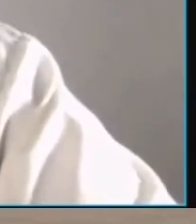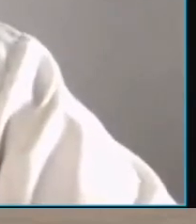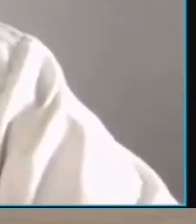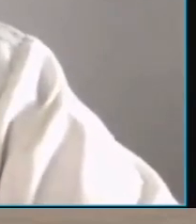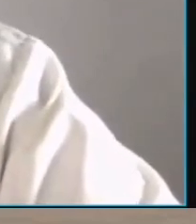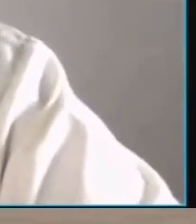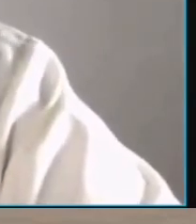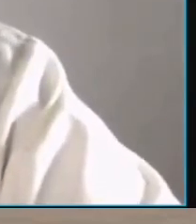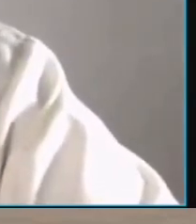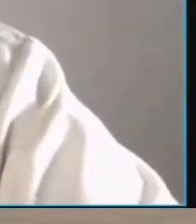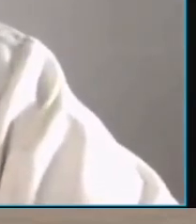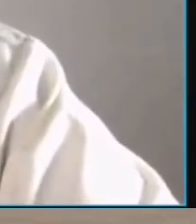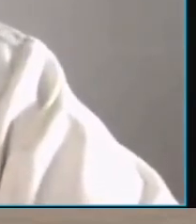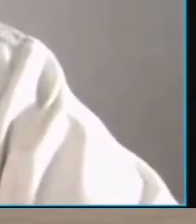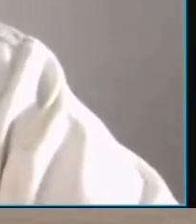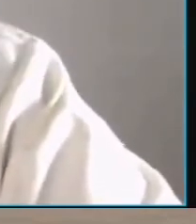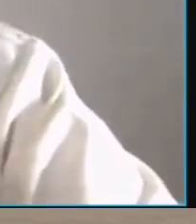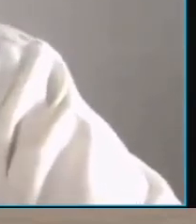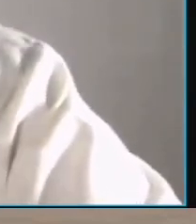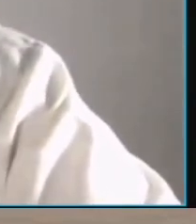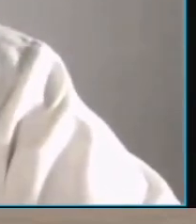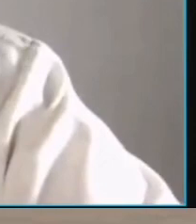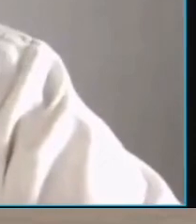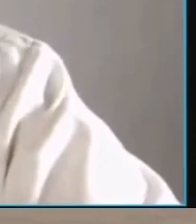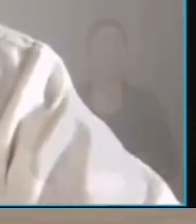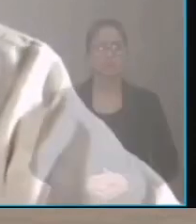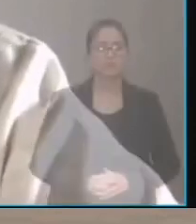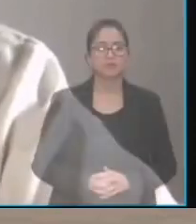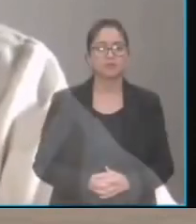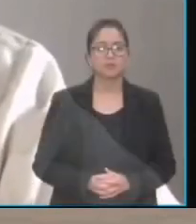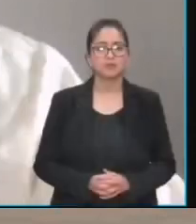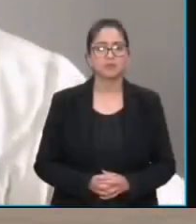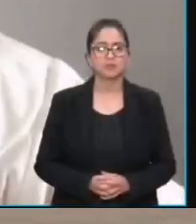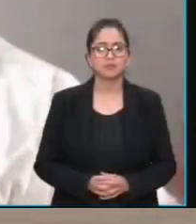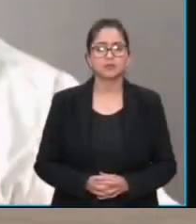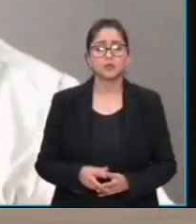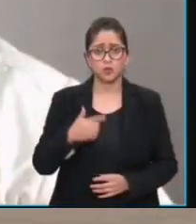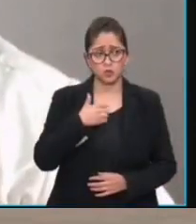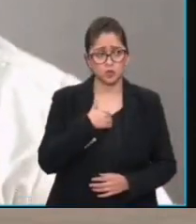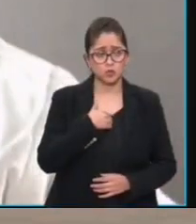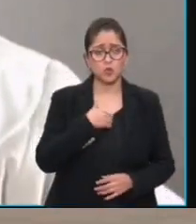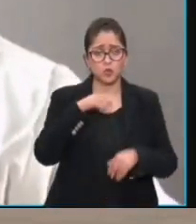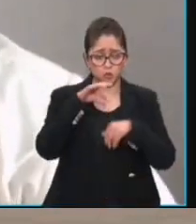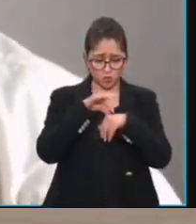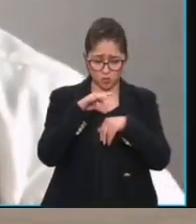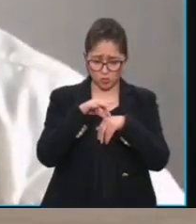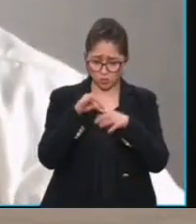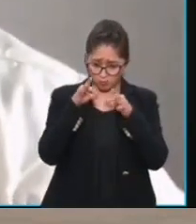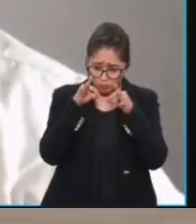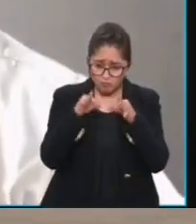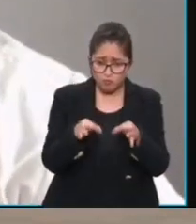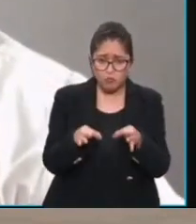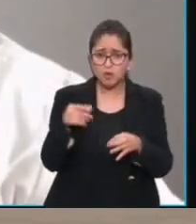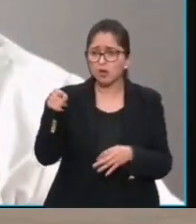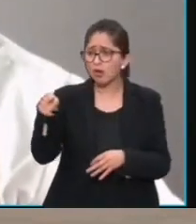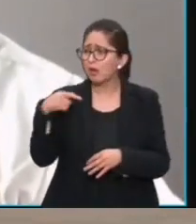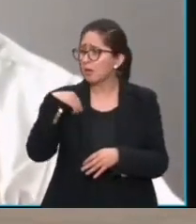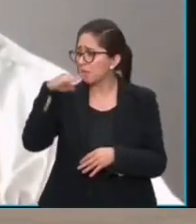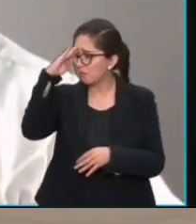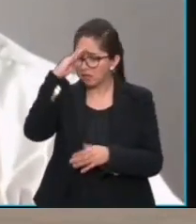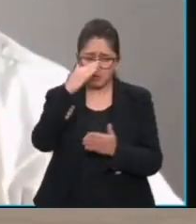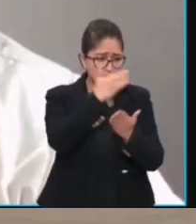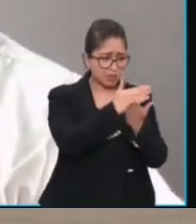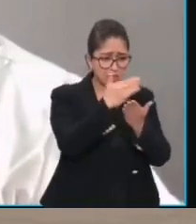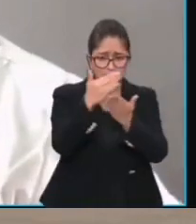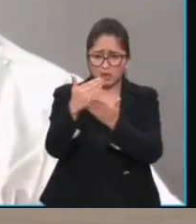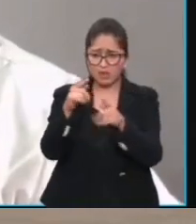ojos, no nos van a engañar los partidos de derecha, ni a mí, ni a los pacientes, ni al pueblo de México. La corrupción mata,